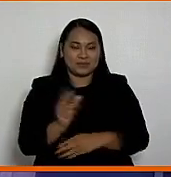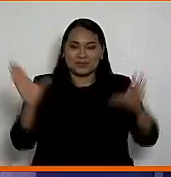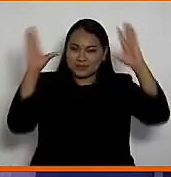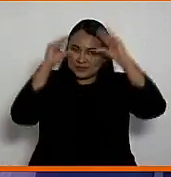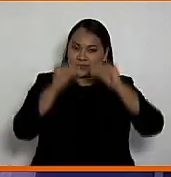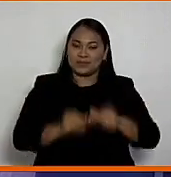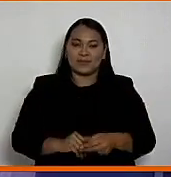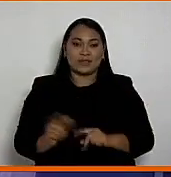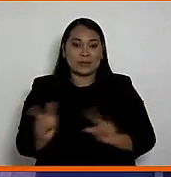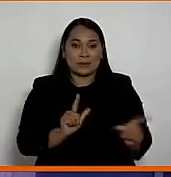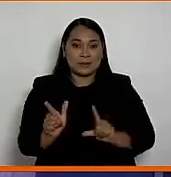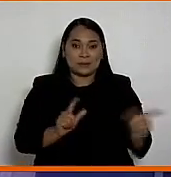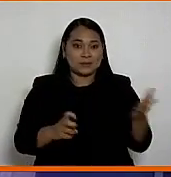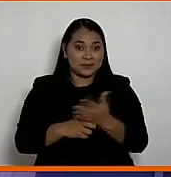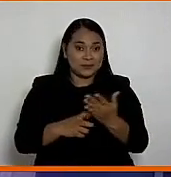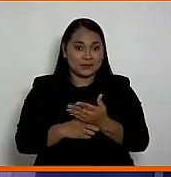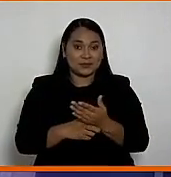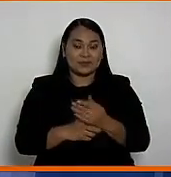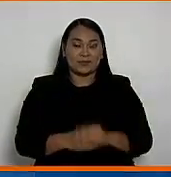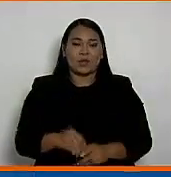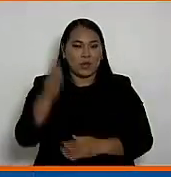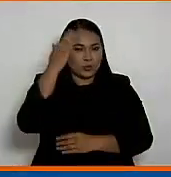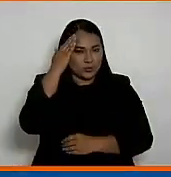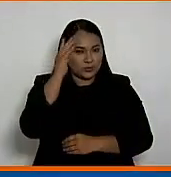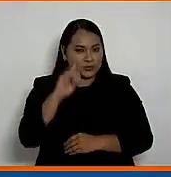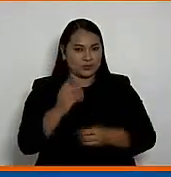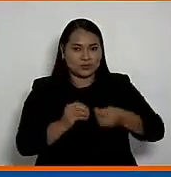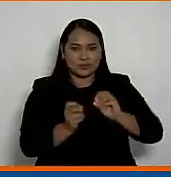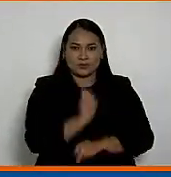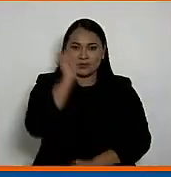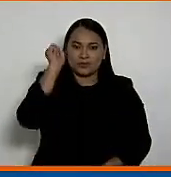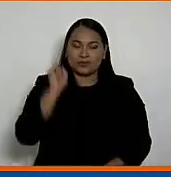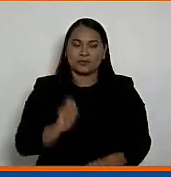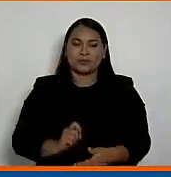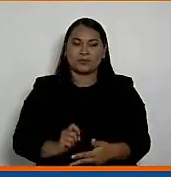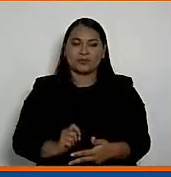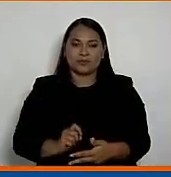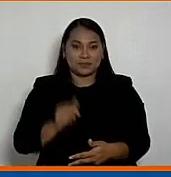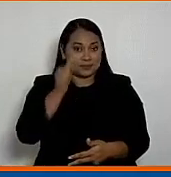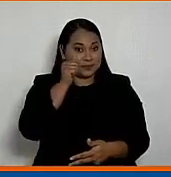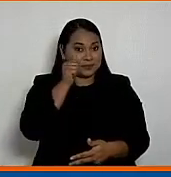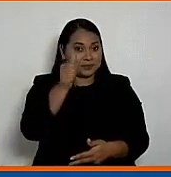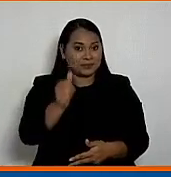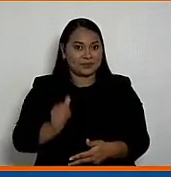Espero que tengas tu boleto en mano porque se viene tu primer número ganador. Atento.